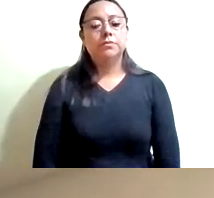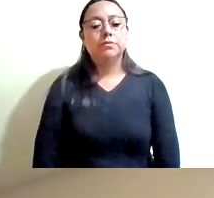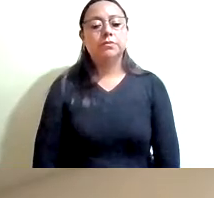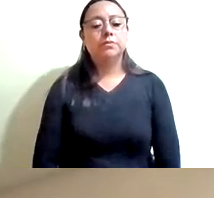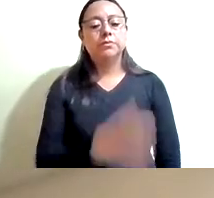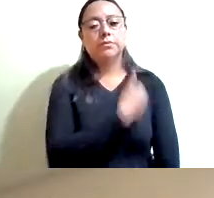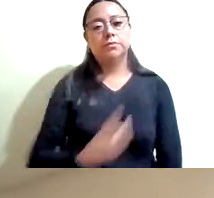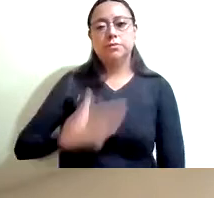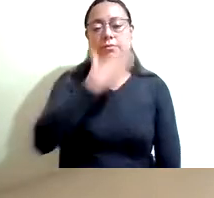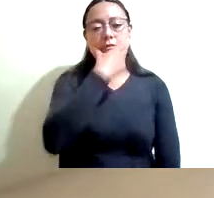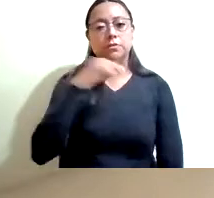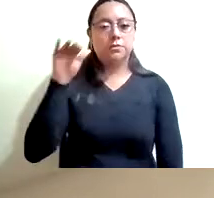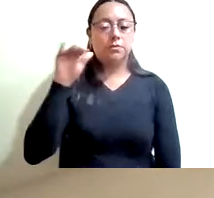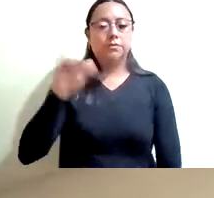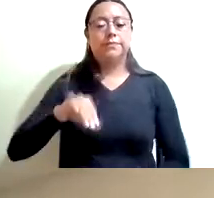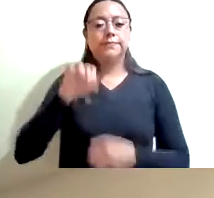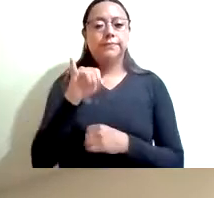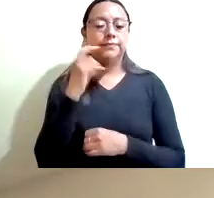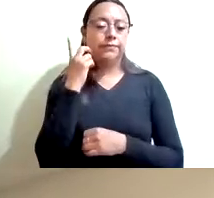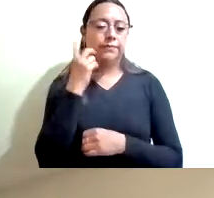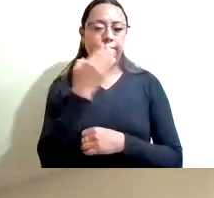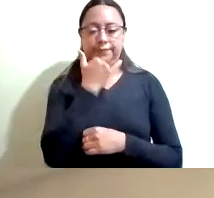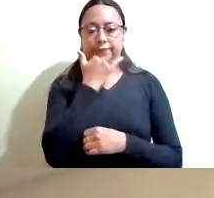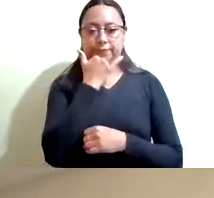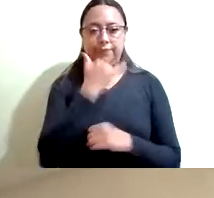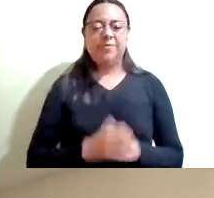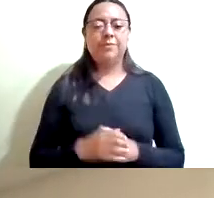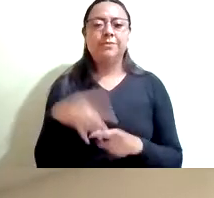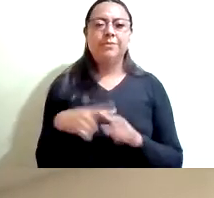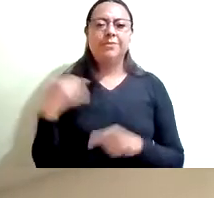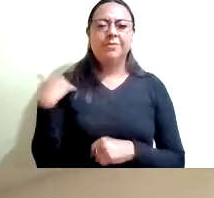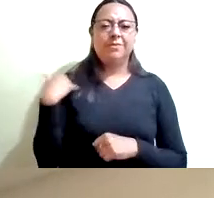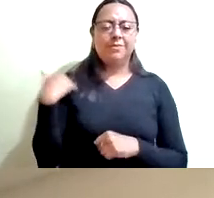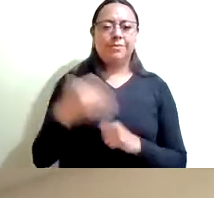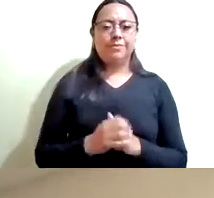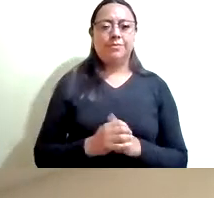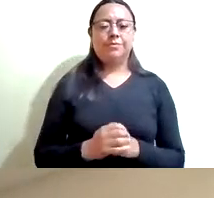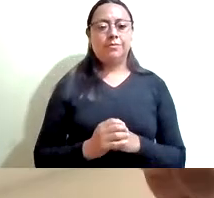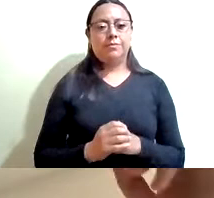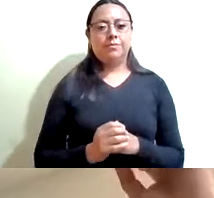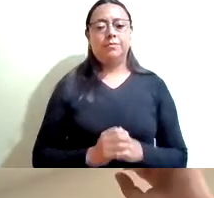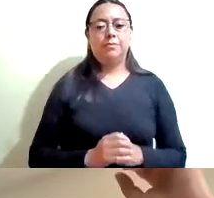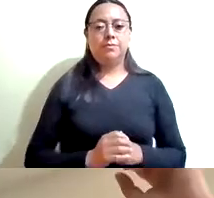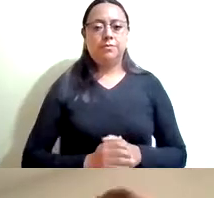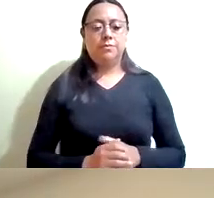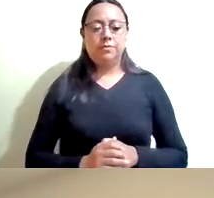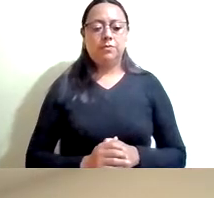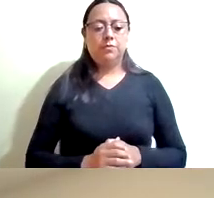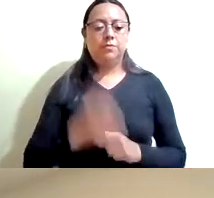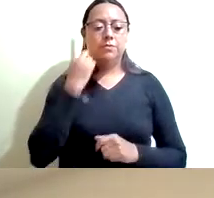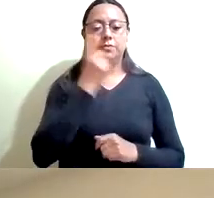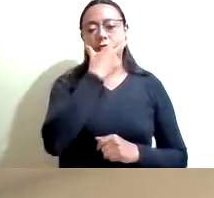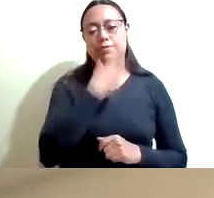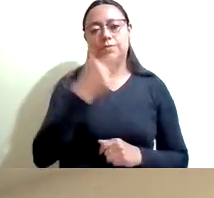Presidente. Sí, perdón. ¿Quién me... Sí, adelante, diputado